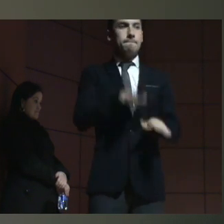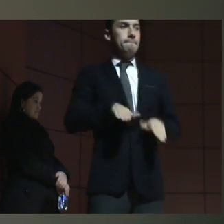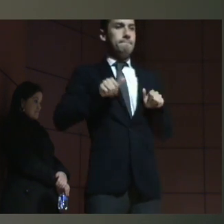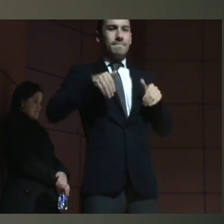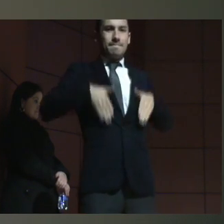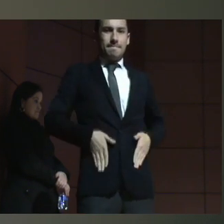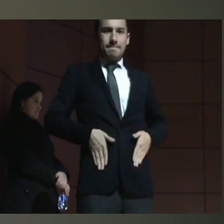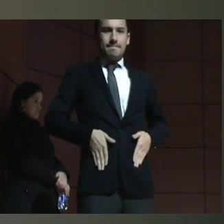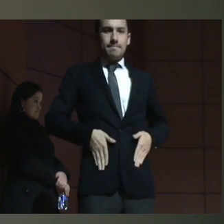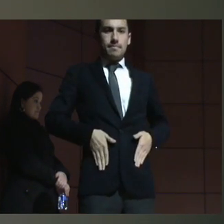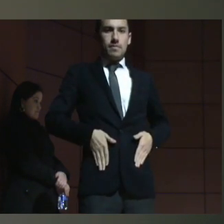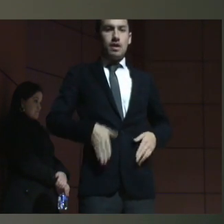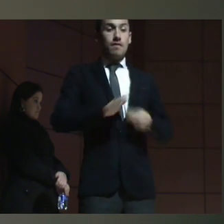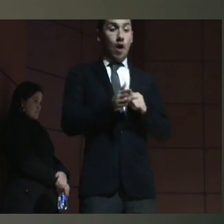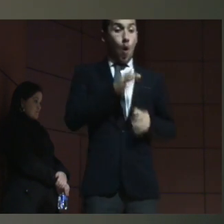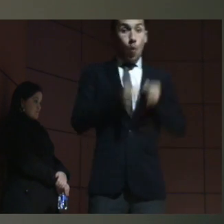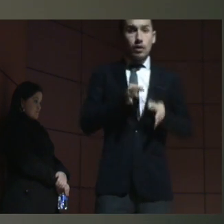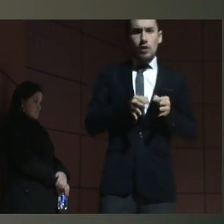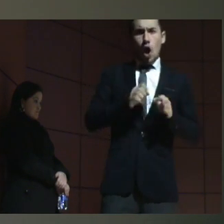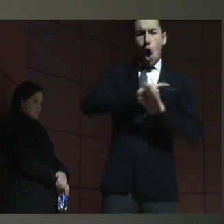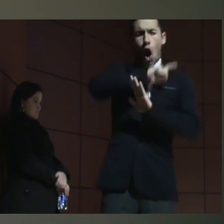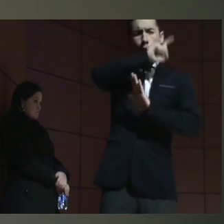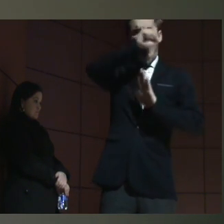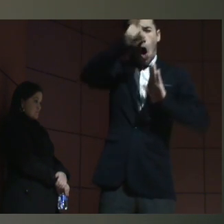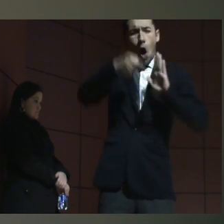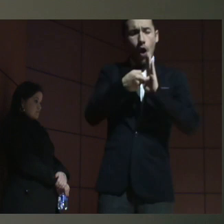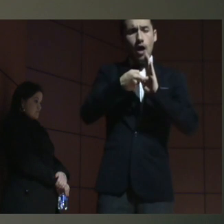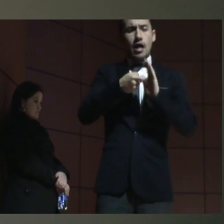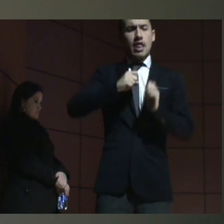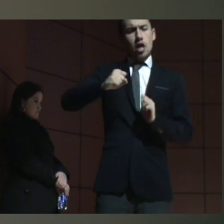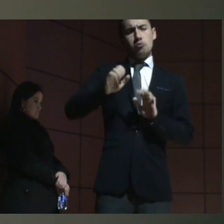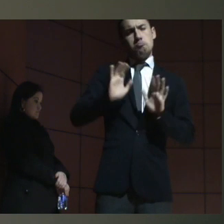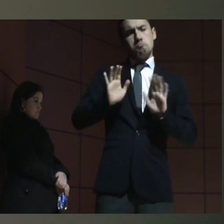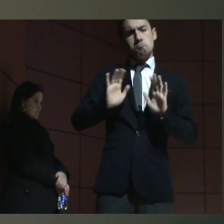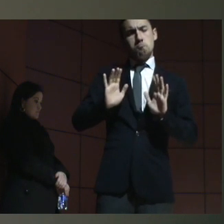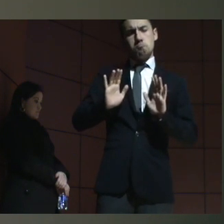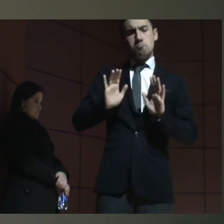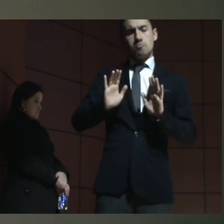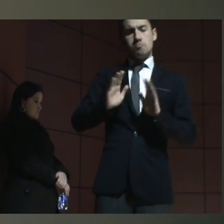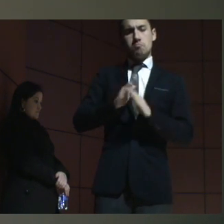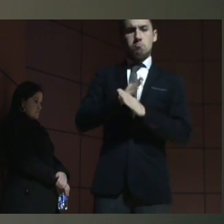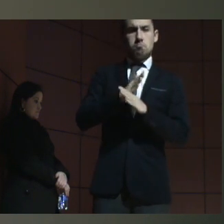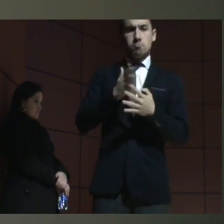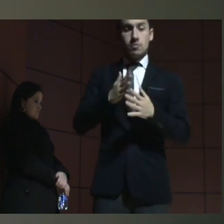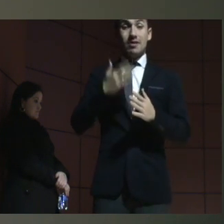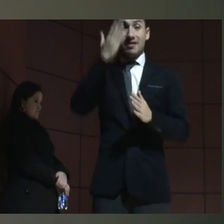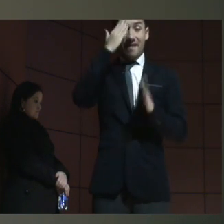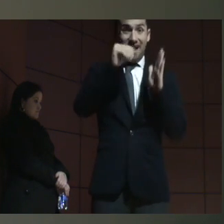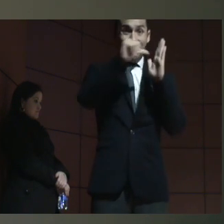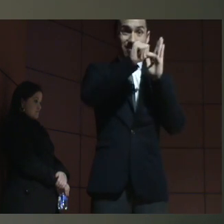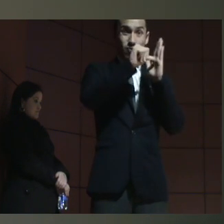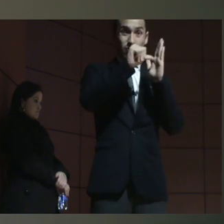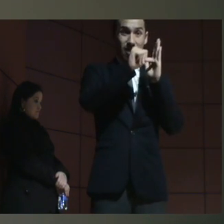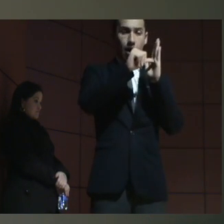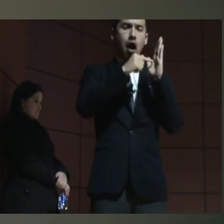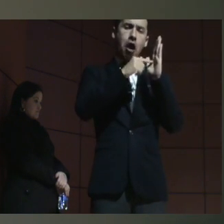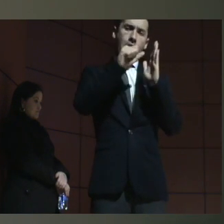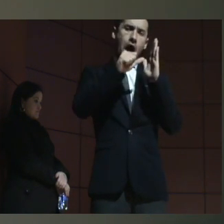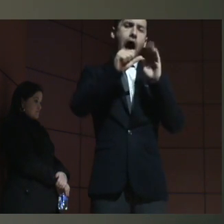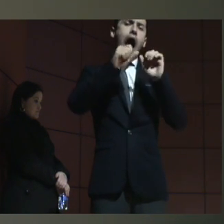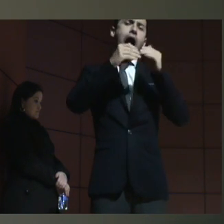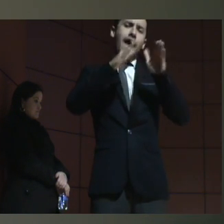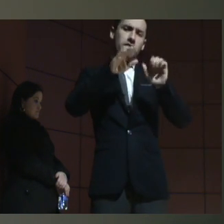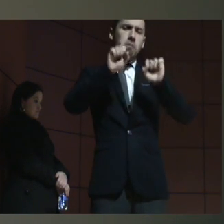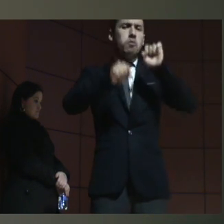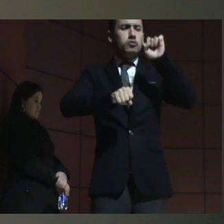necesariamente los apartan de la totalidad de sus derechos fundamentales ya que el articulado plantea la posibilidad